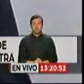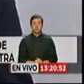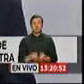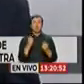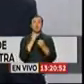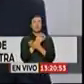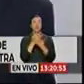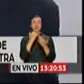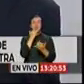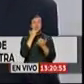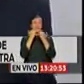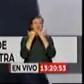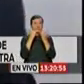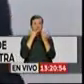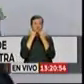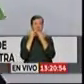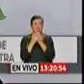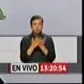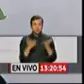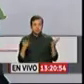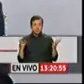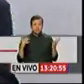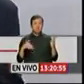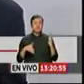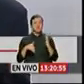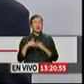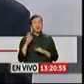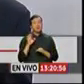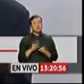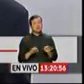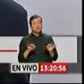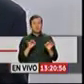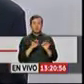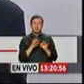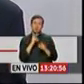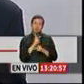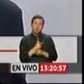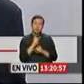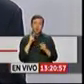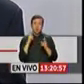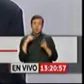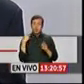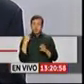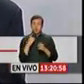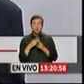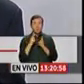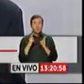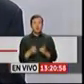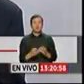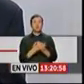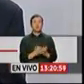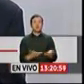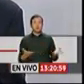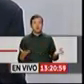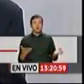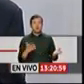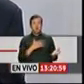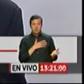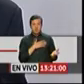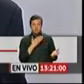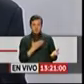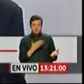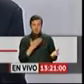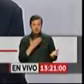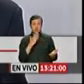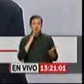de alteraciones a lo más importante que tenemos los seres humanos, que es la confianza de ir a